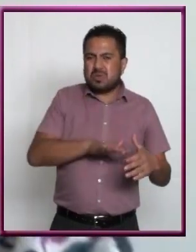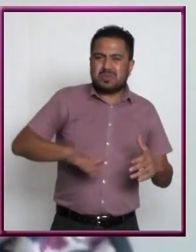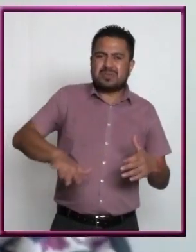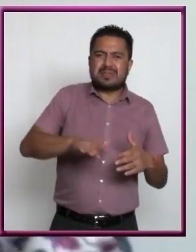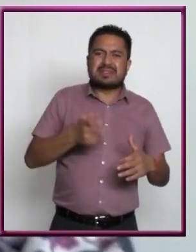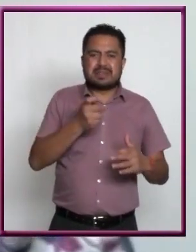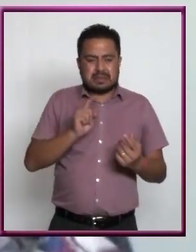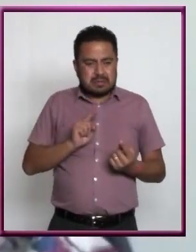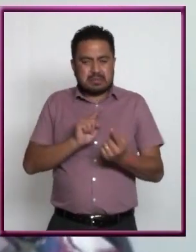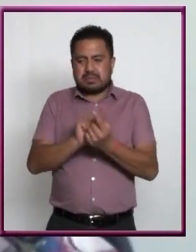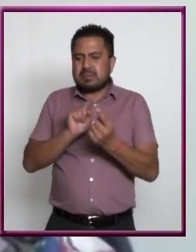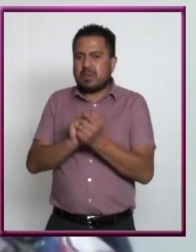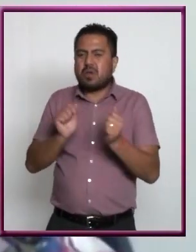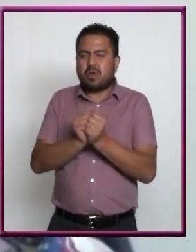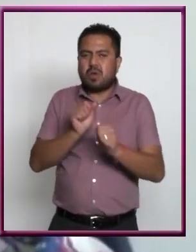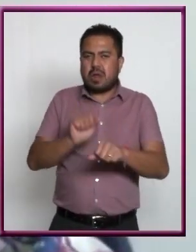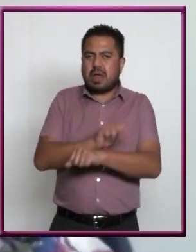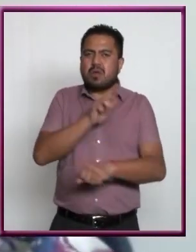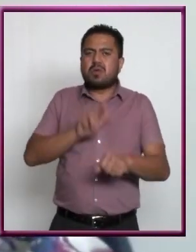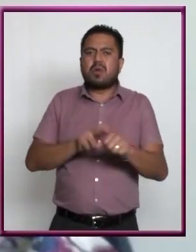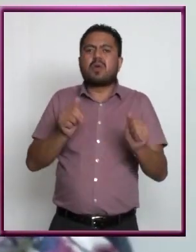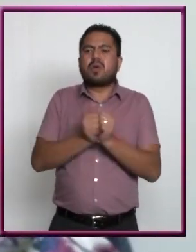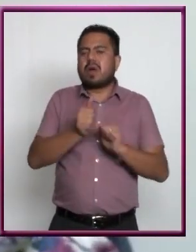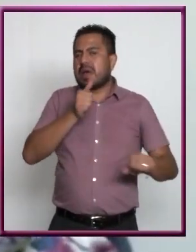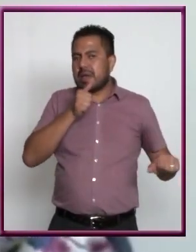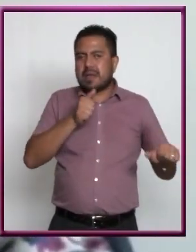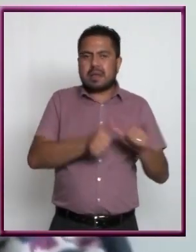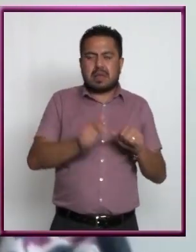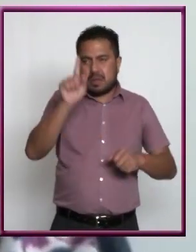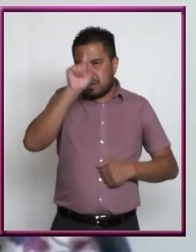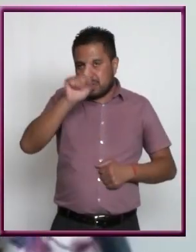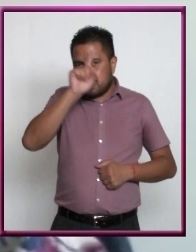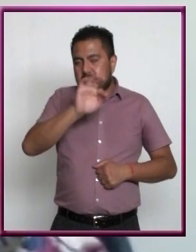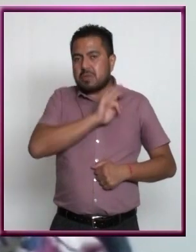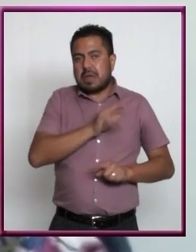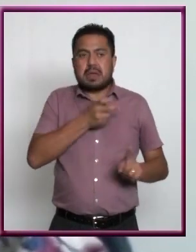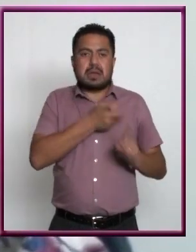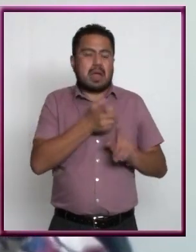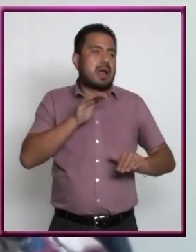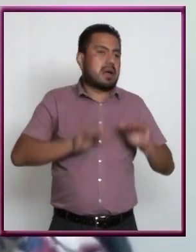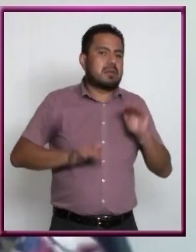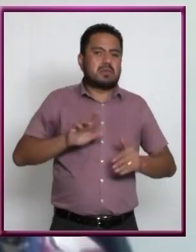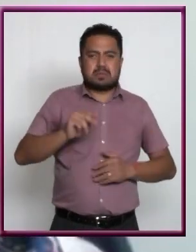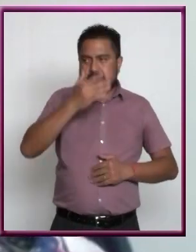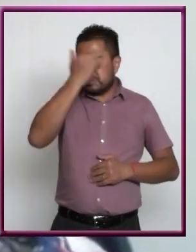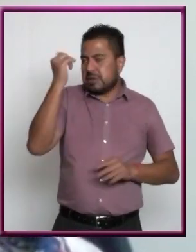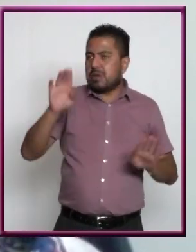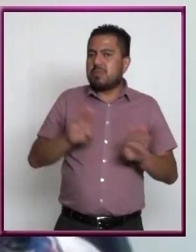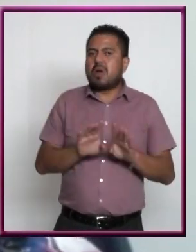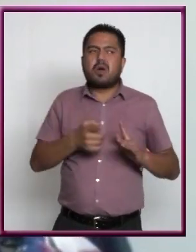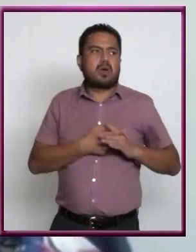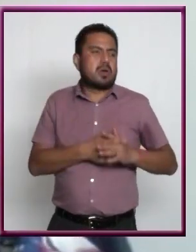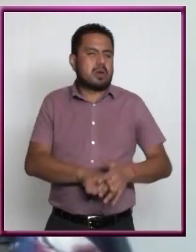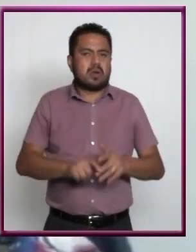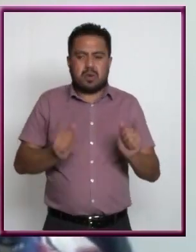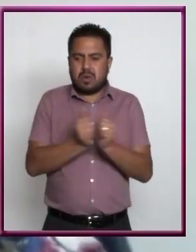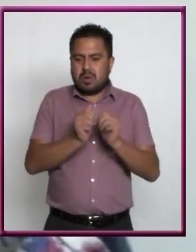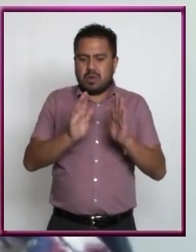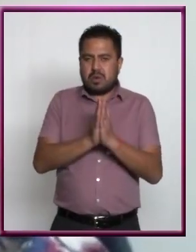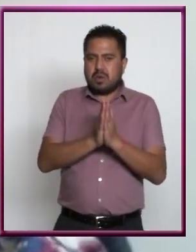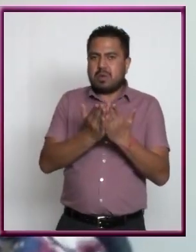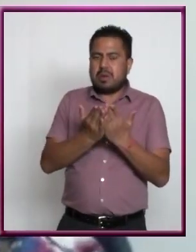esa cercanía con los autores, con las letras, y esas recomendaciones que a veces uno no sabe ni por dónde empezar con los